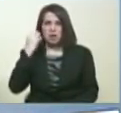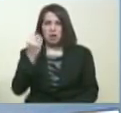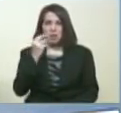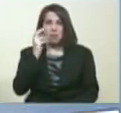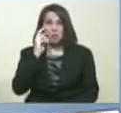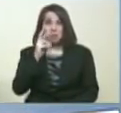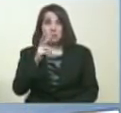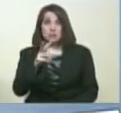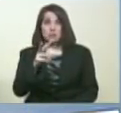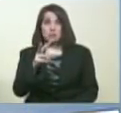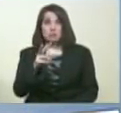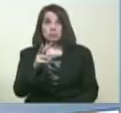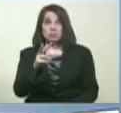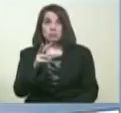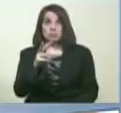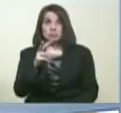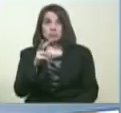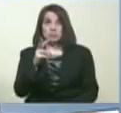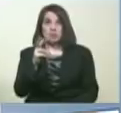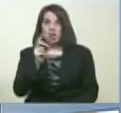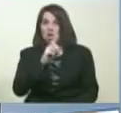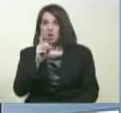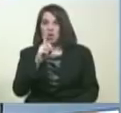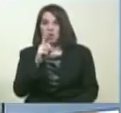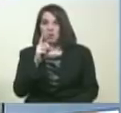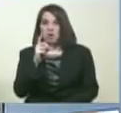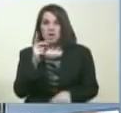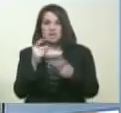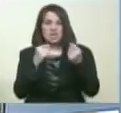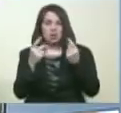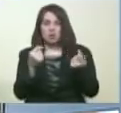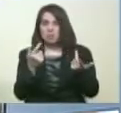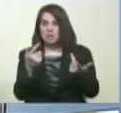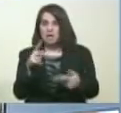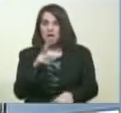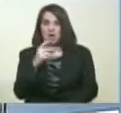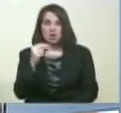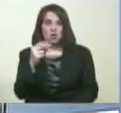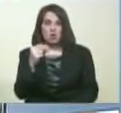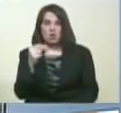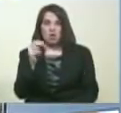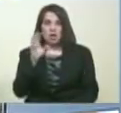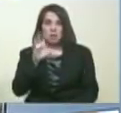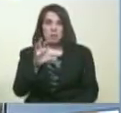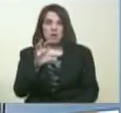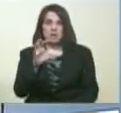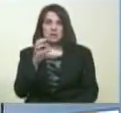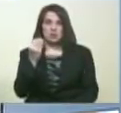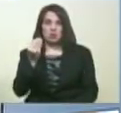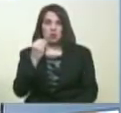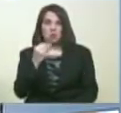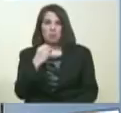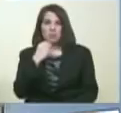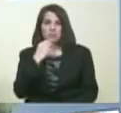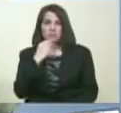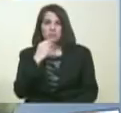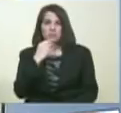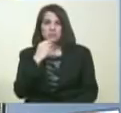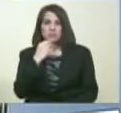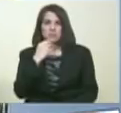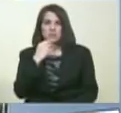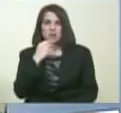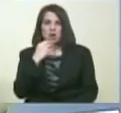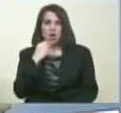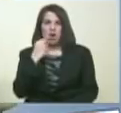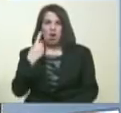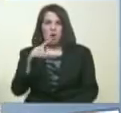visión. No es la economía, no es el país al servicio de lo financiero, como es en otros países,